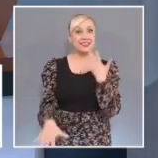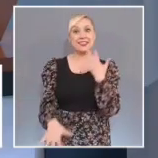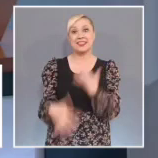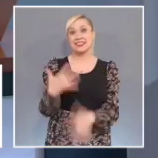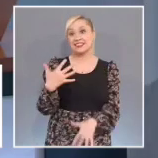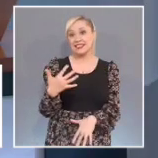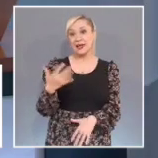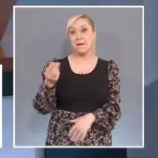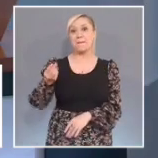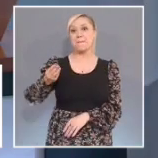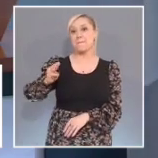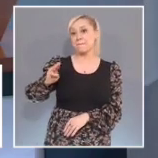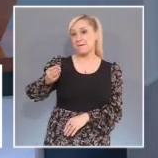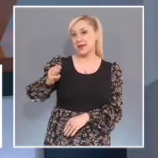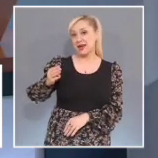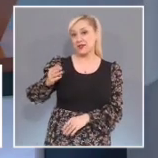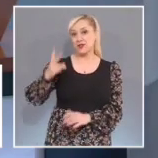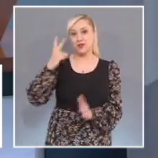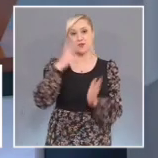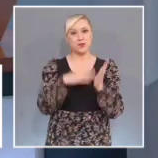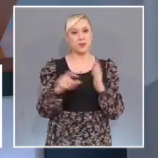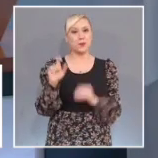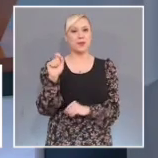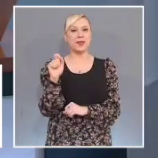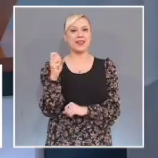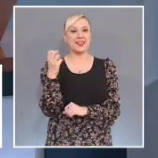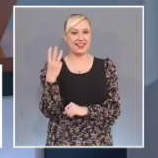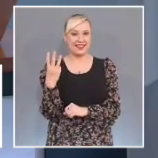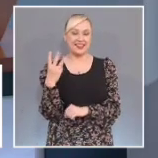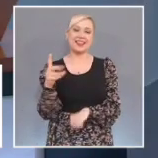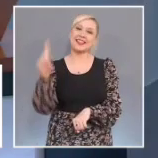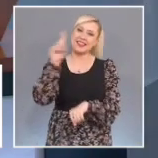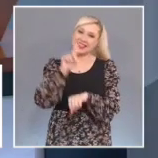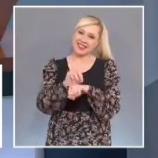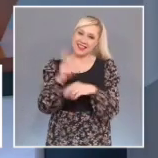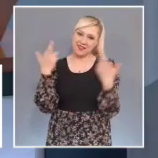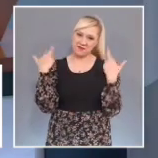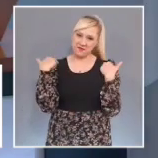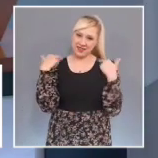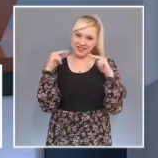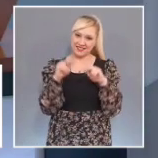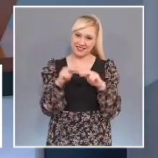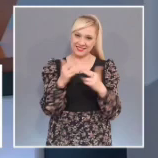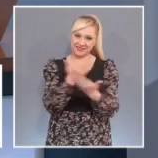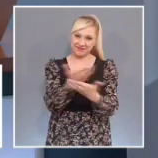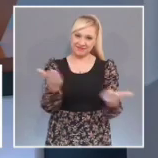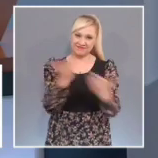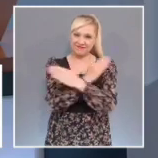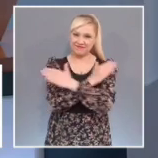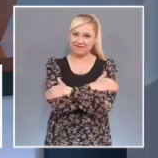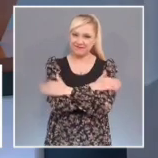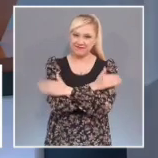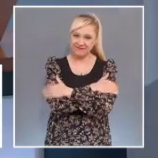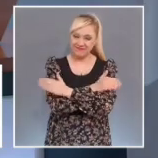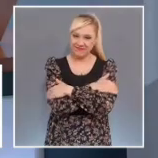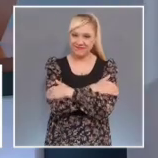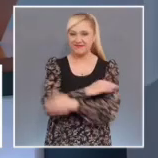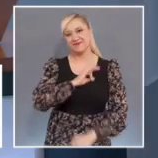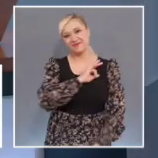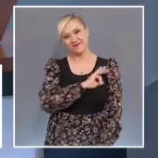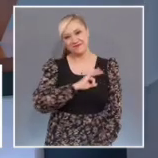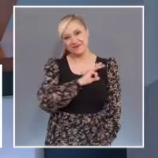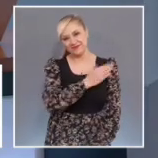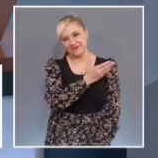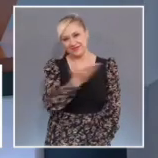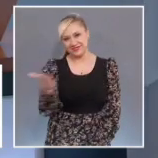de 2023, por cierto, Día de los Maestros. Un abrazo y felicidades a todos ellos. Soy Oscar González, a